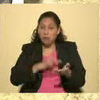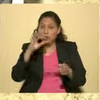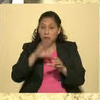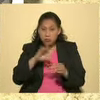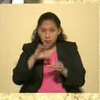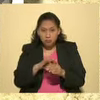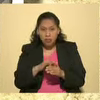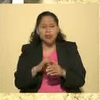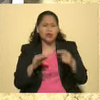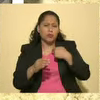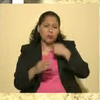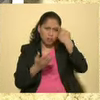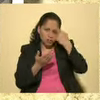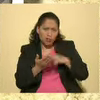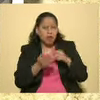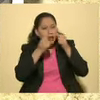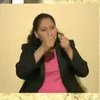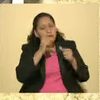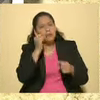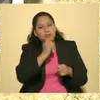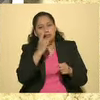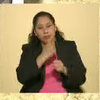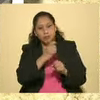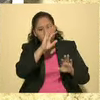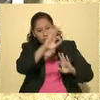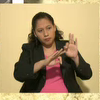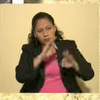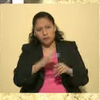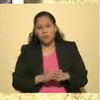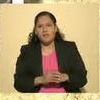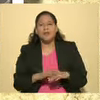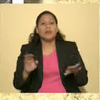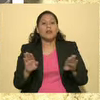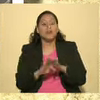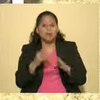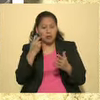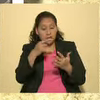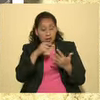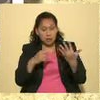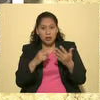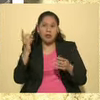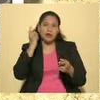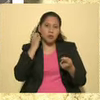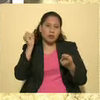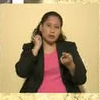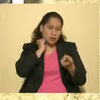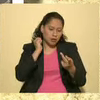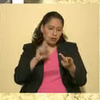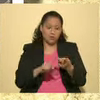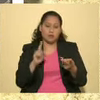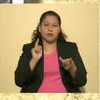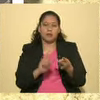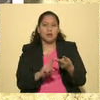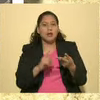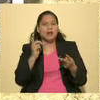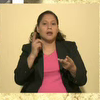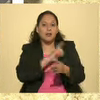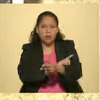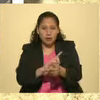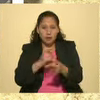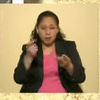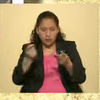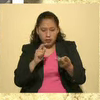una situación, pues yo creo que debemos de escucharla, ¿no? Y no nada más en el sentido general, sino a diputados, senadores,